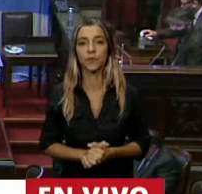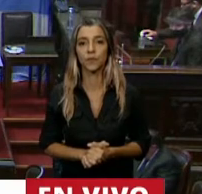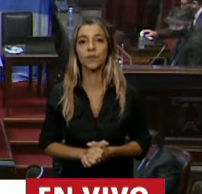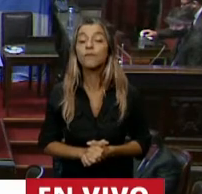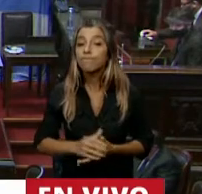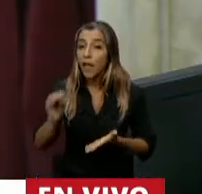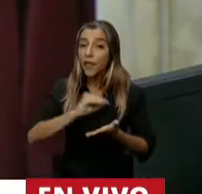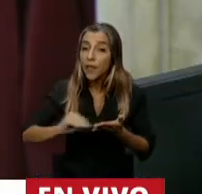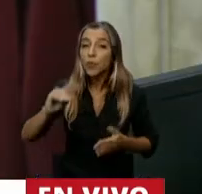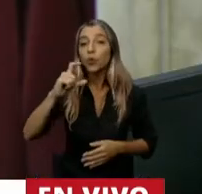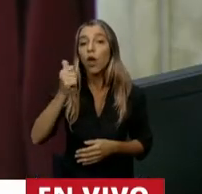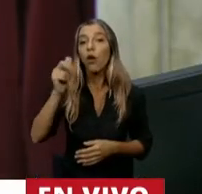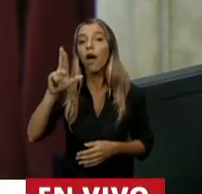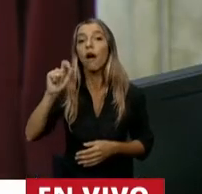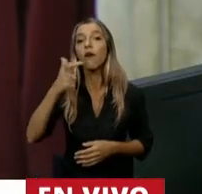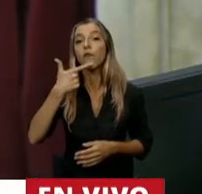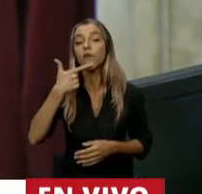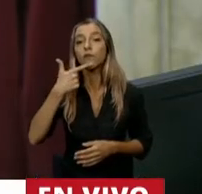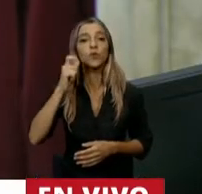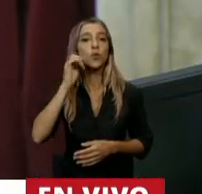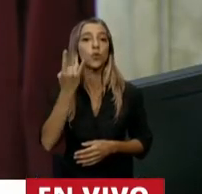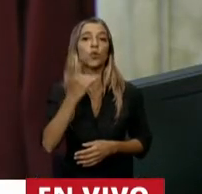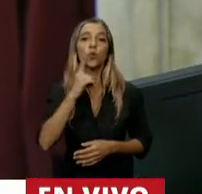El diputado Carlos Gutiérrez.